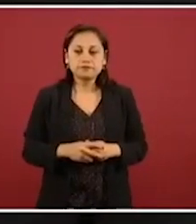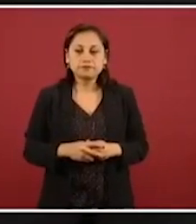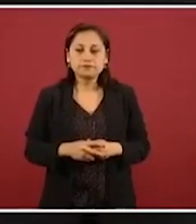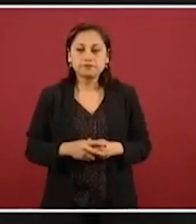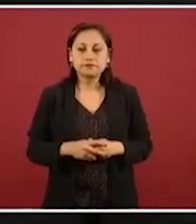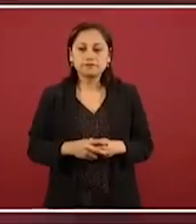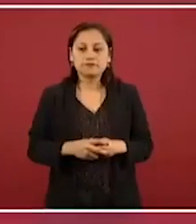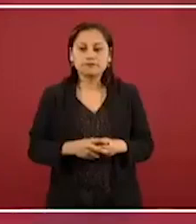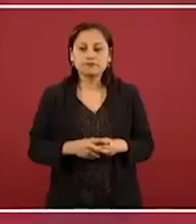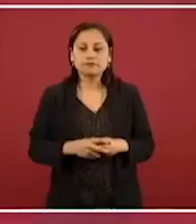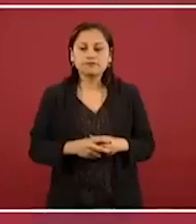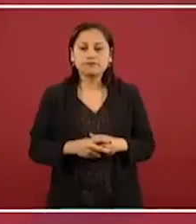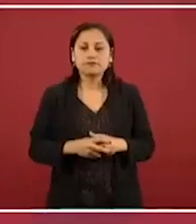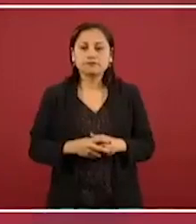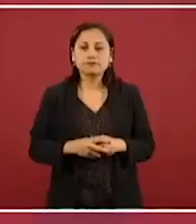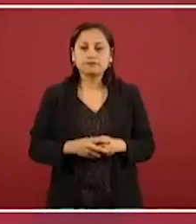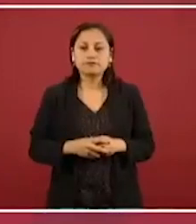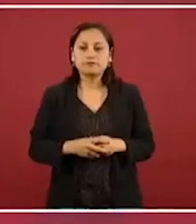Y